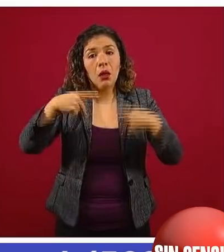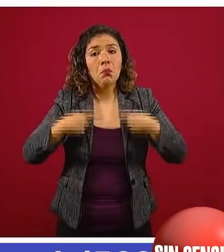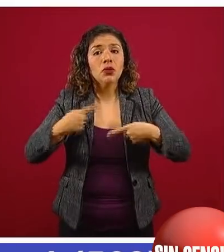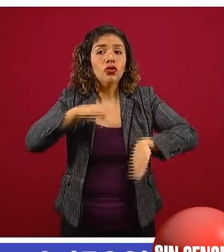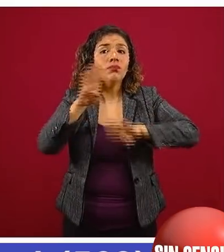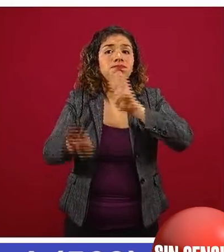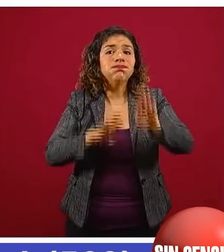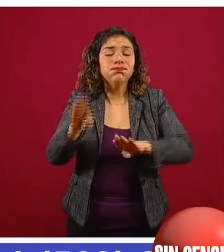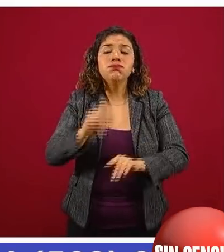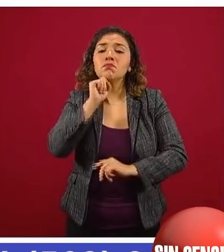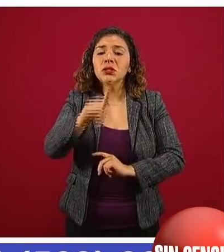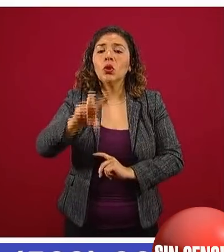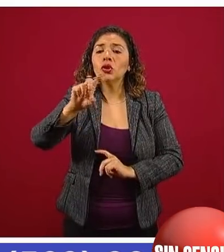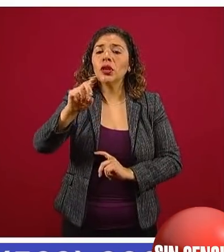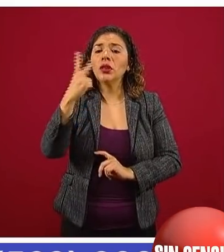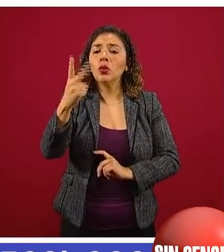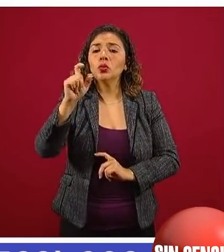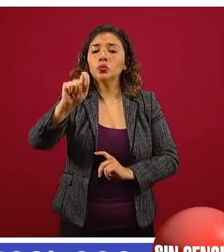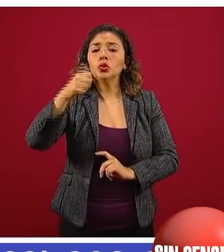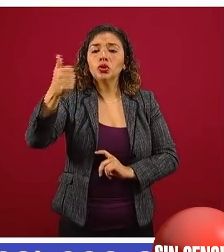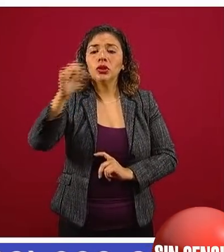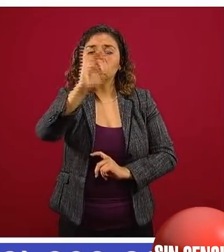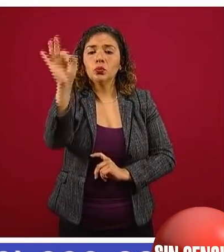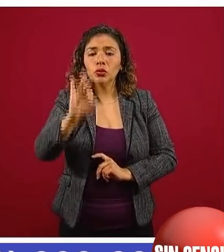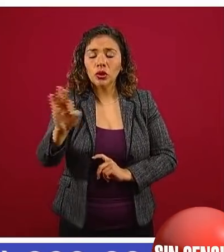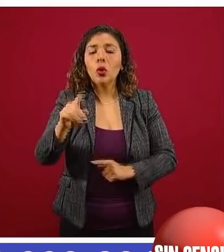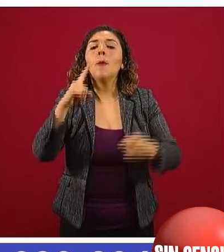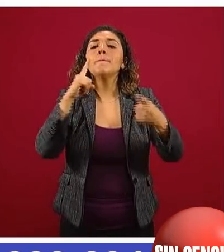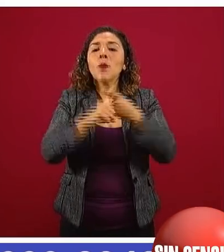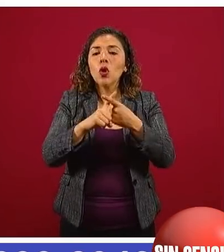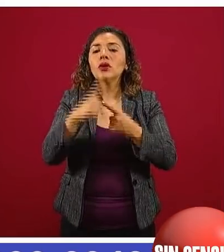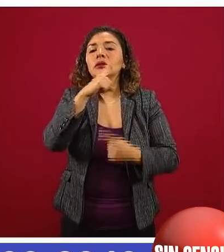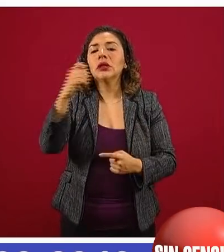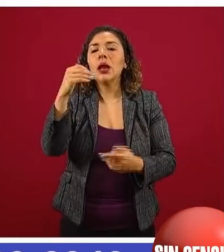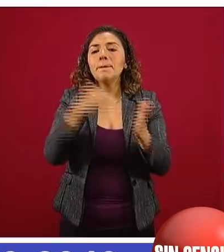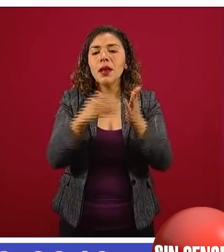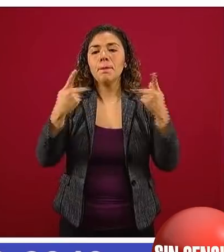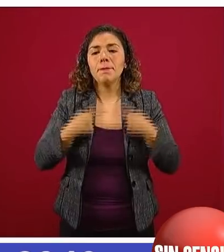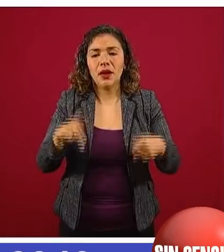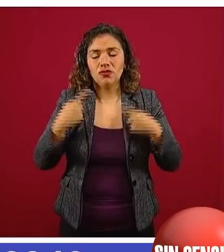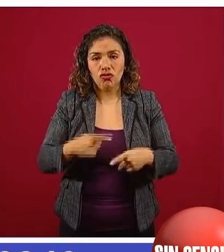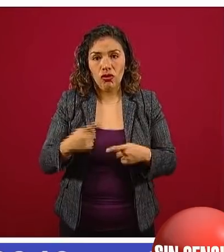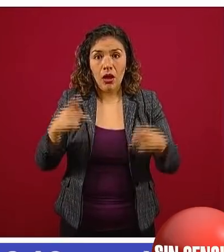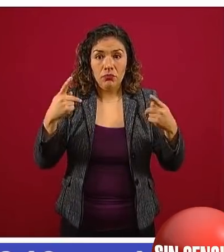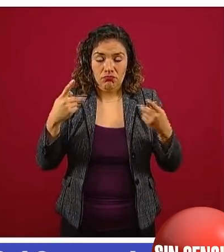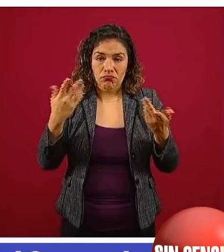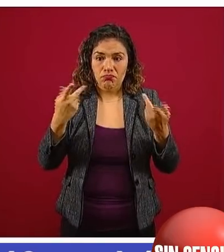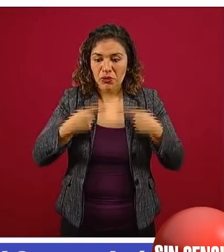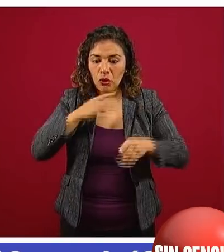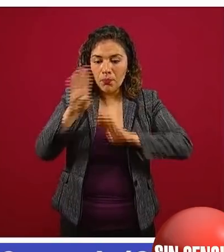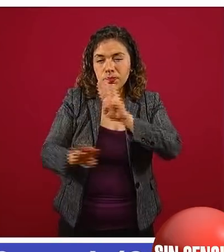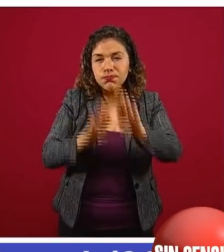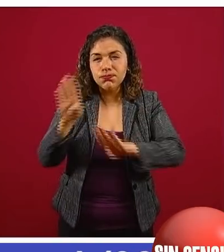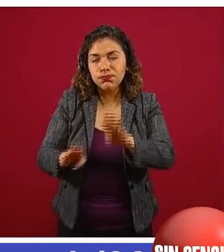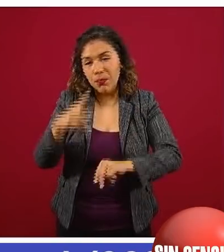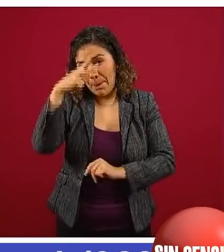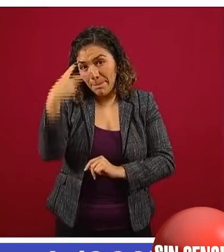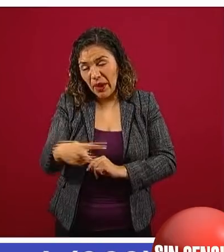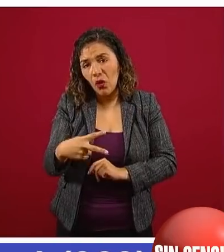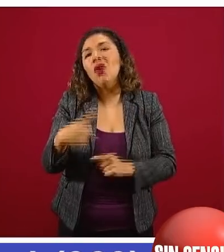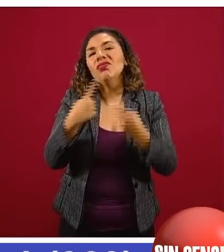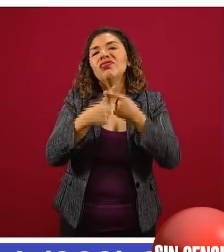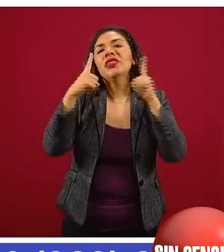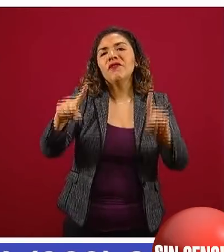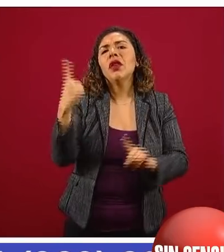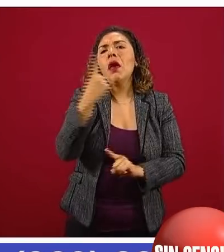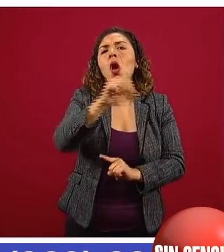este 32.6 por 100,000 habitantes. La mortalidad en México contrasta con la de otros